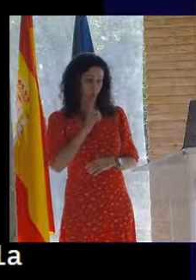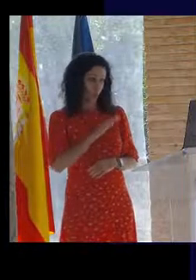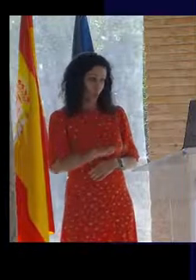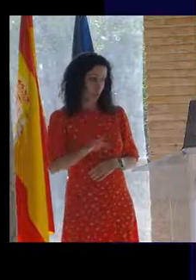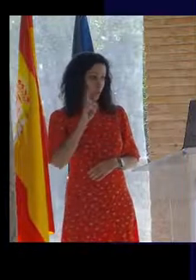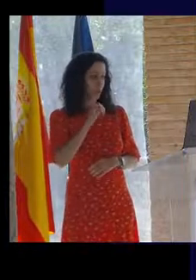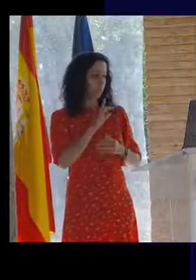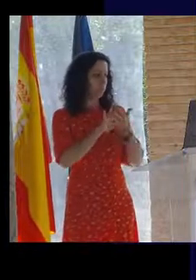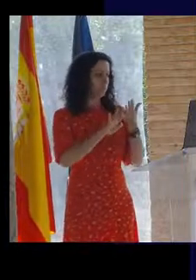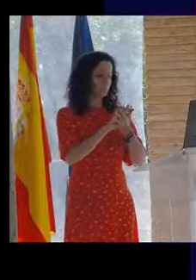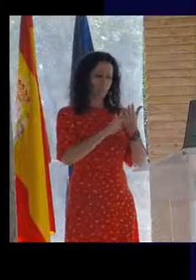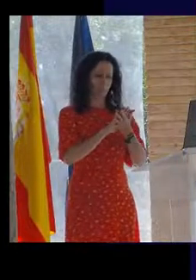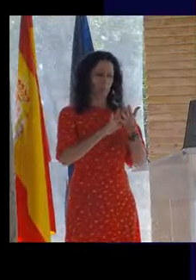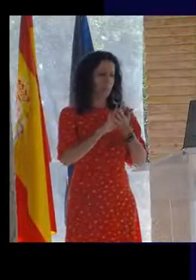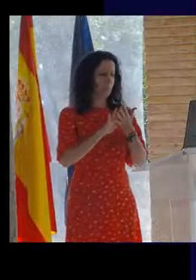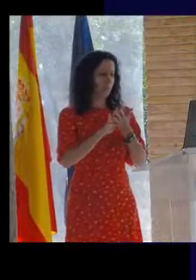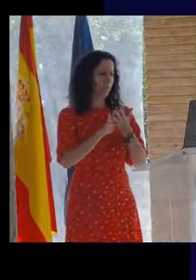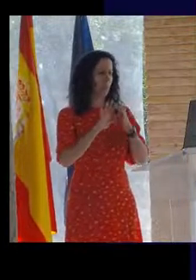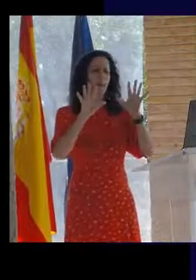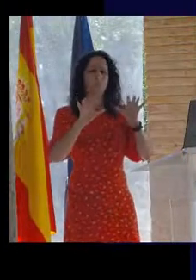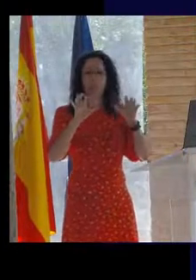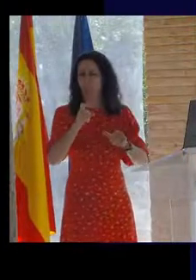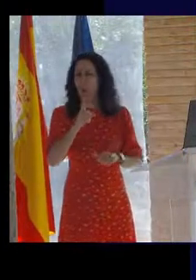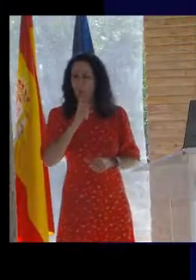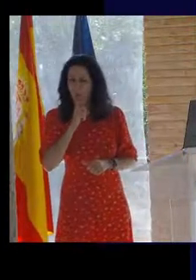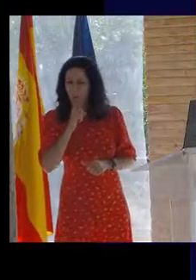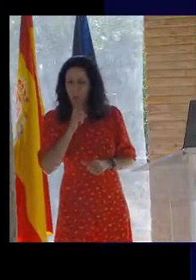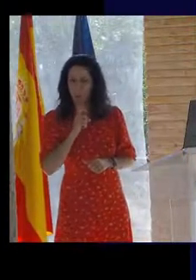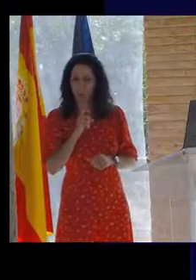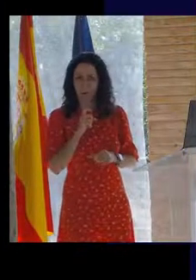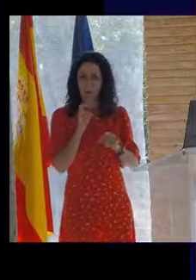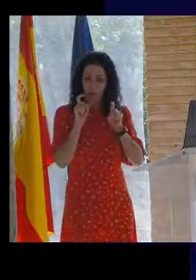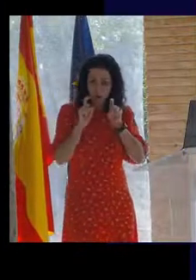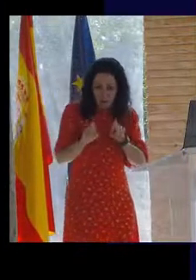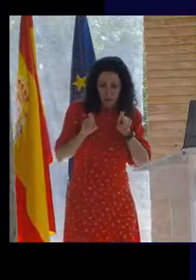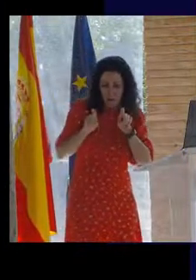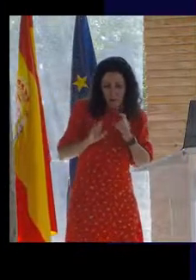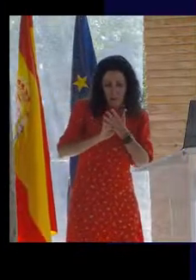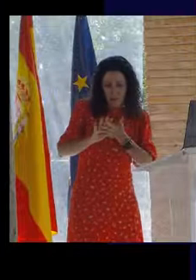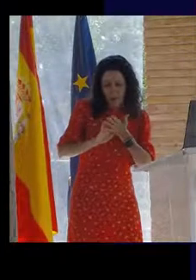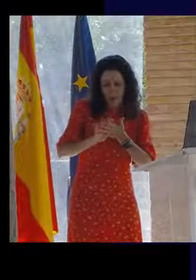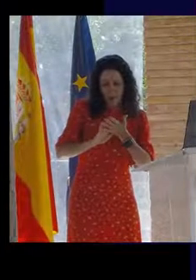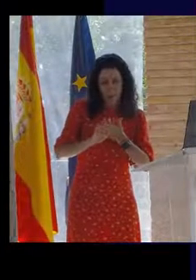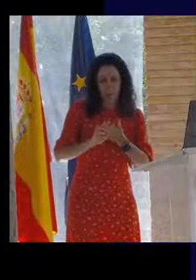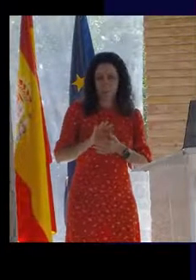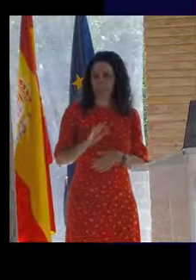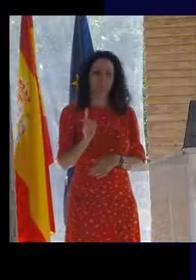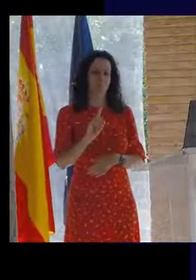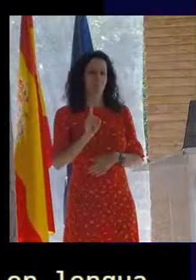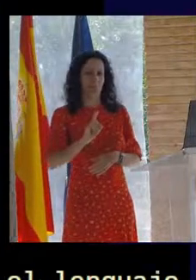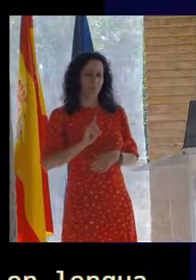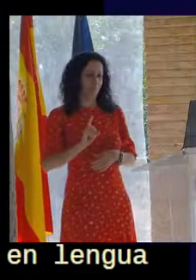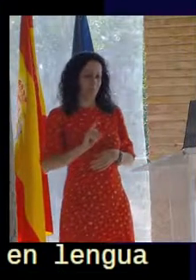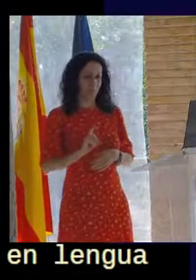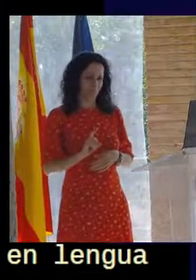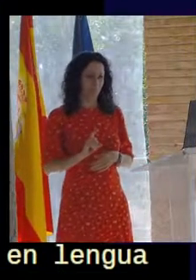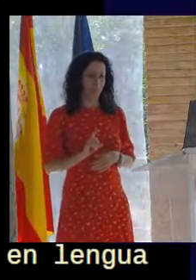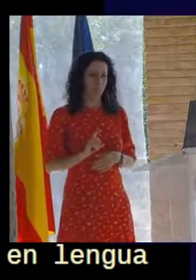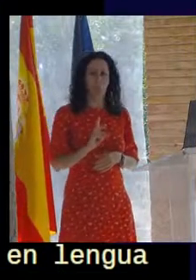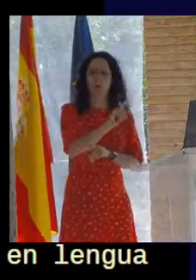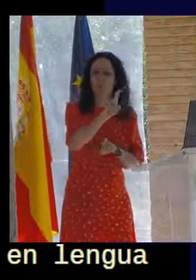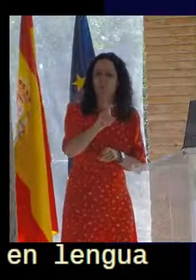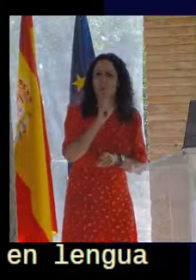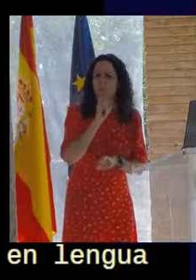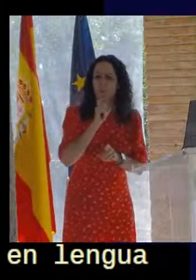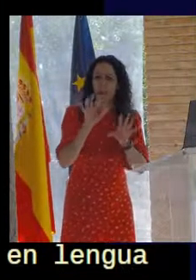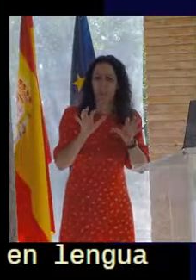vale los niños e aprenden lengua de signo sabéis Cómo Pues educándose en lengua de signos eso es lo que